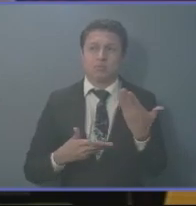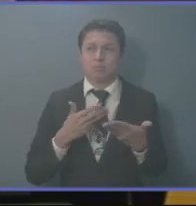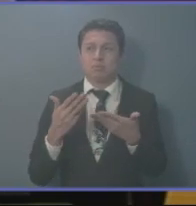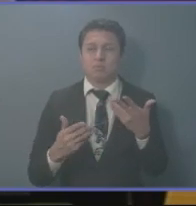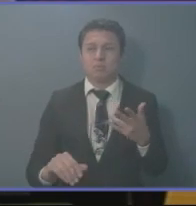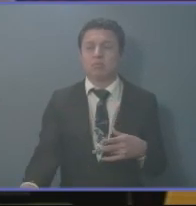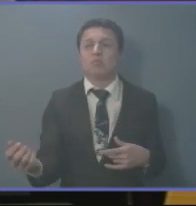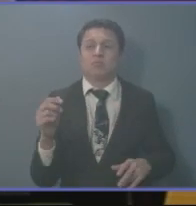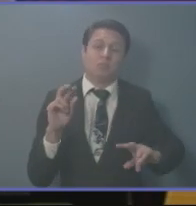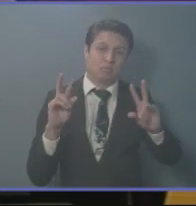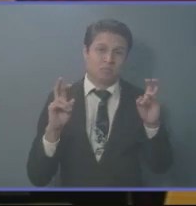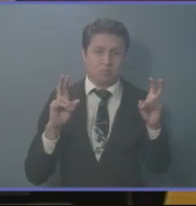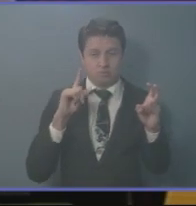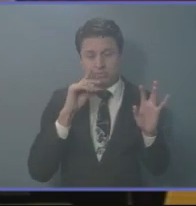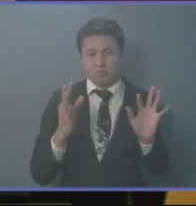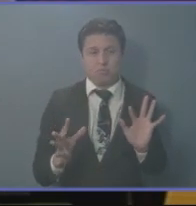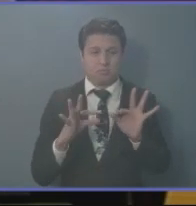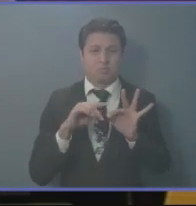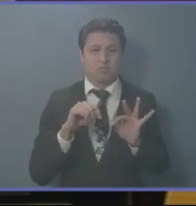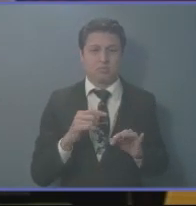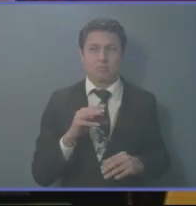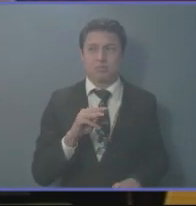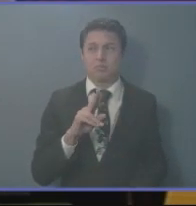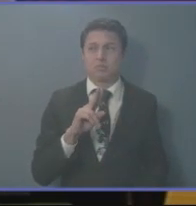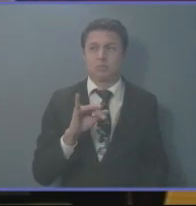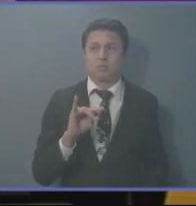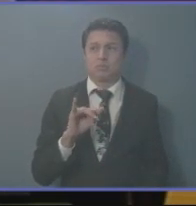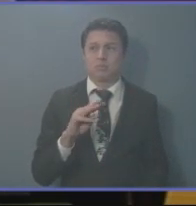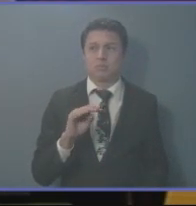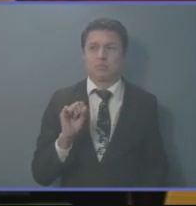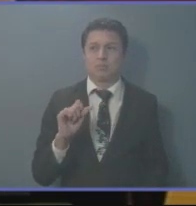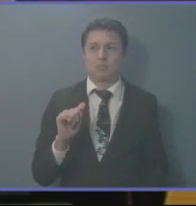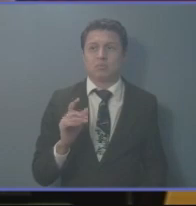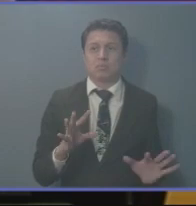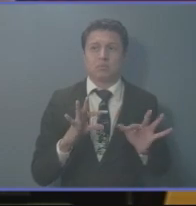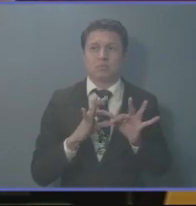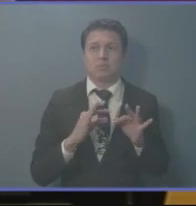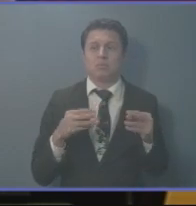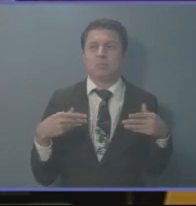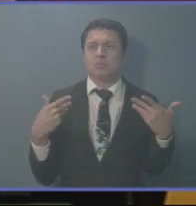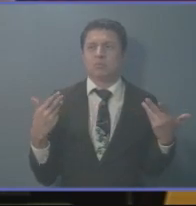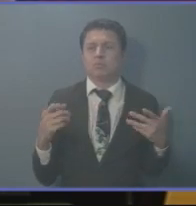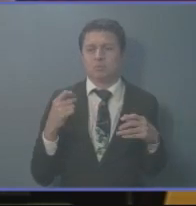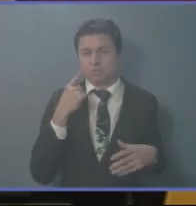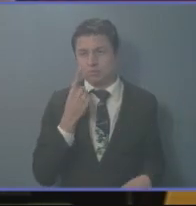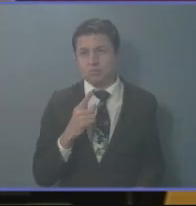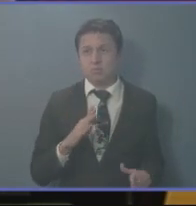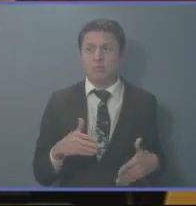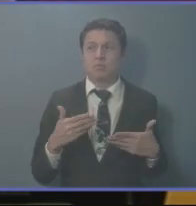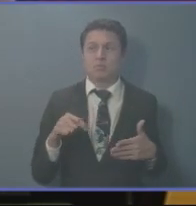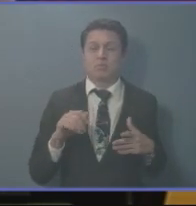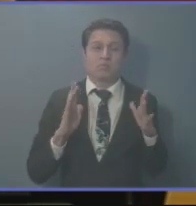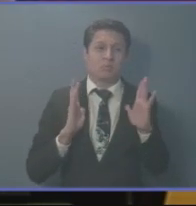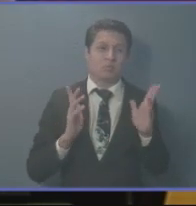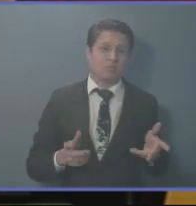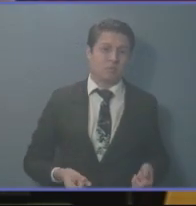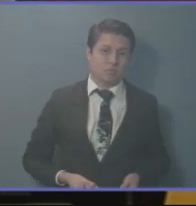que está vinculado a este señor Murray Mesa. Entonces vemos cómo este